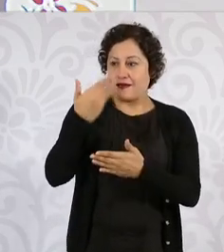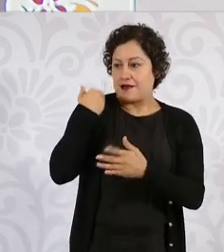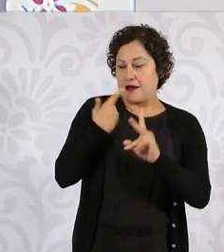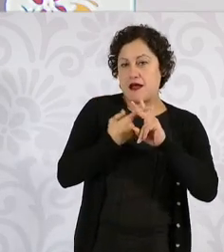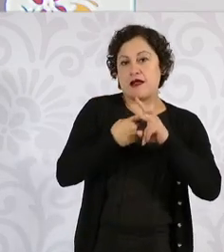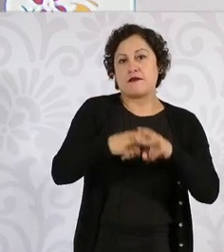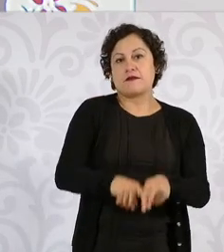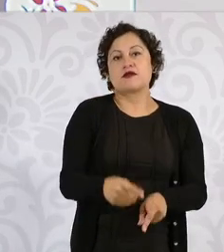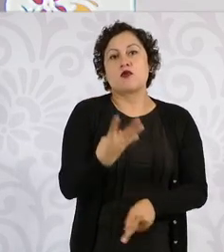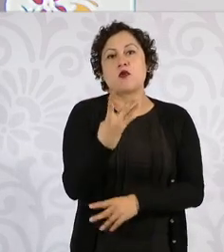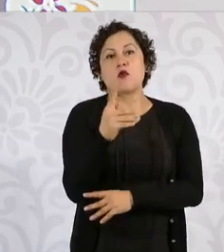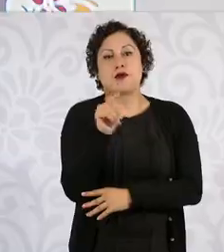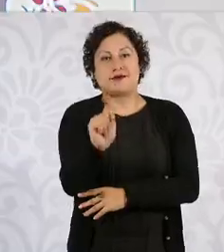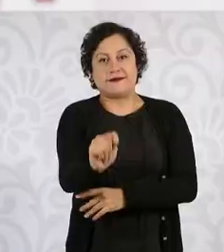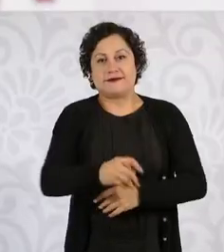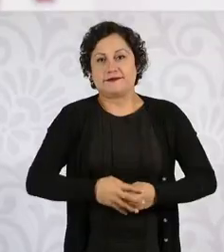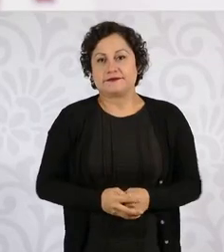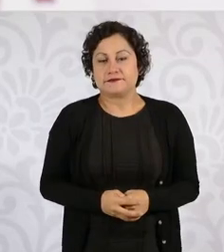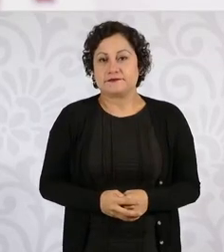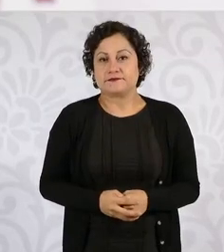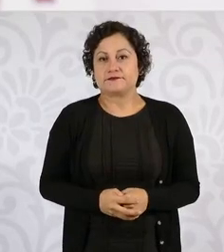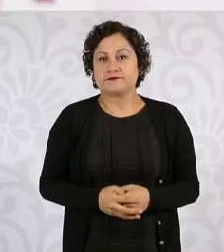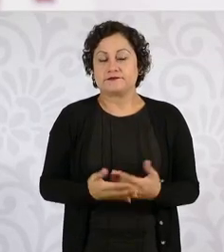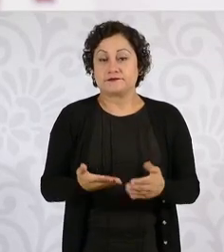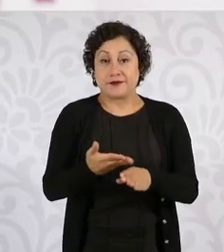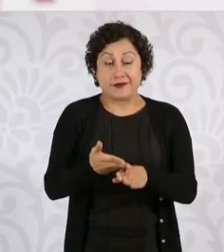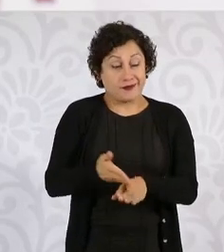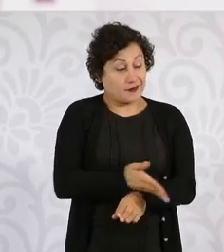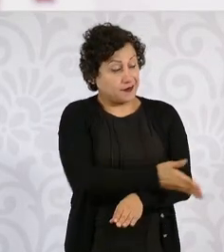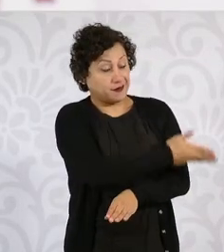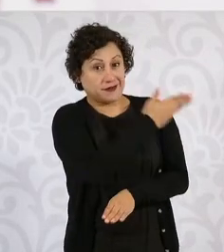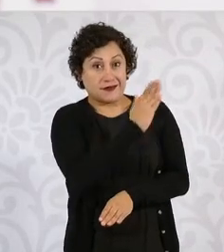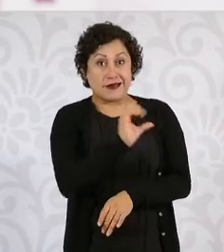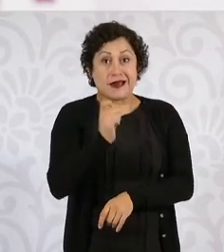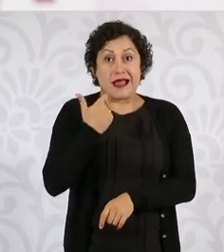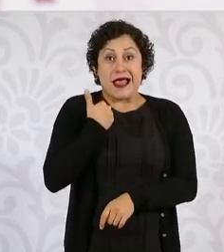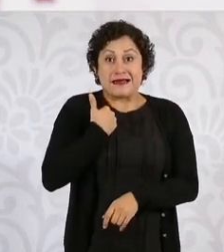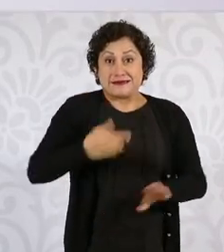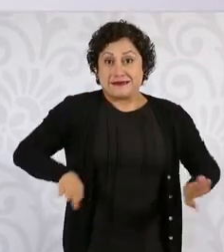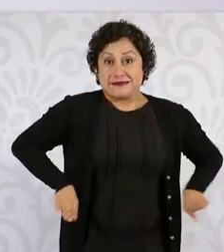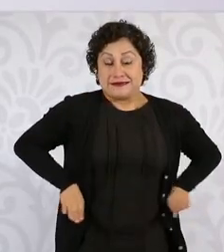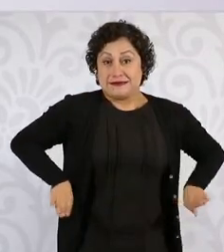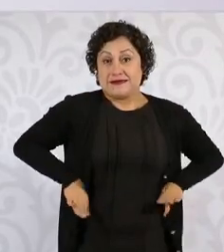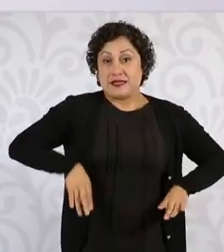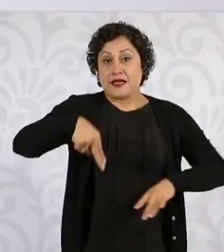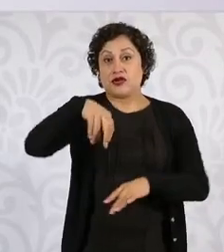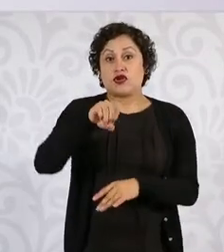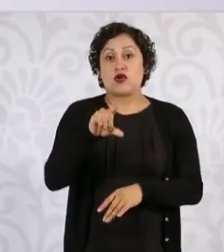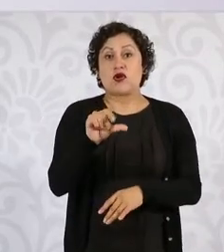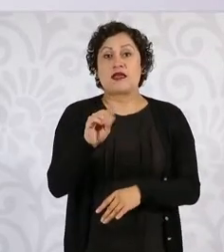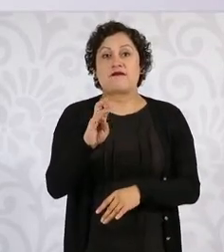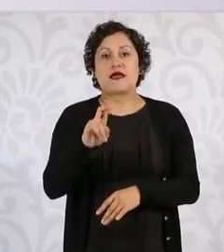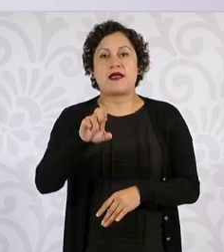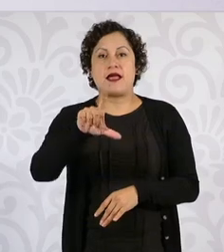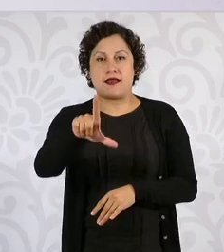Los gobiernos de antes, de todo el periodo neoliberal, se dedicaron a servir a unos cuantos.